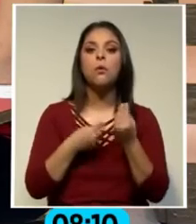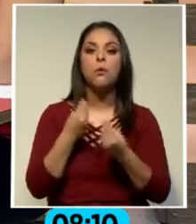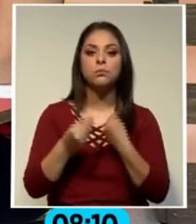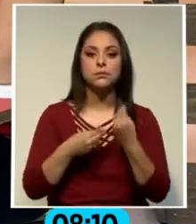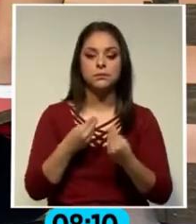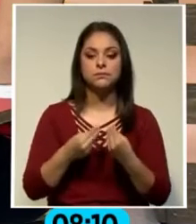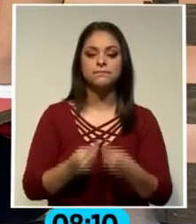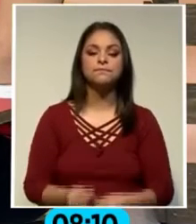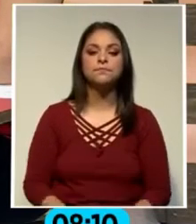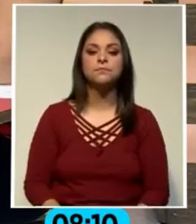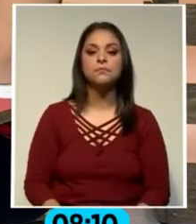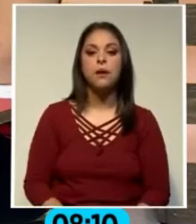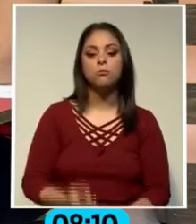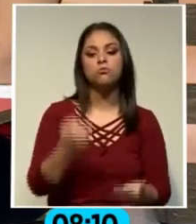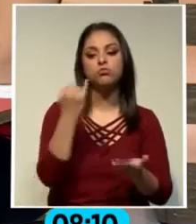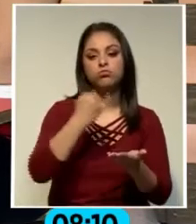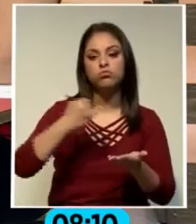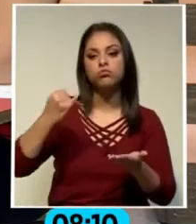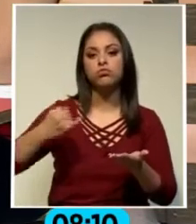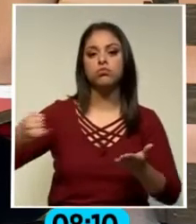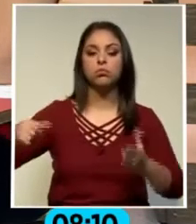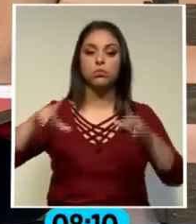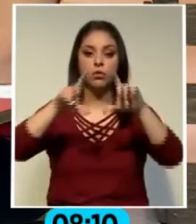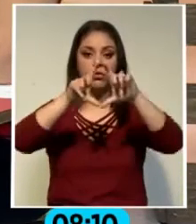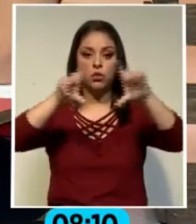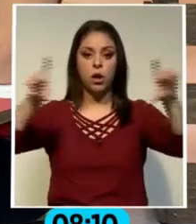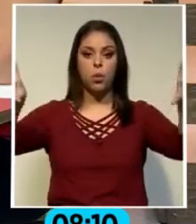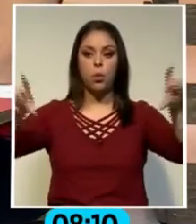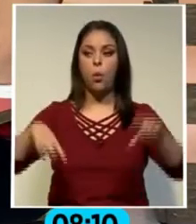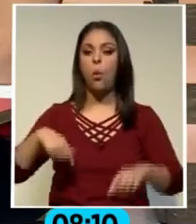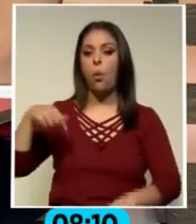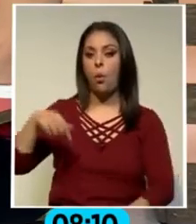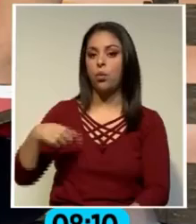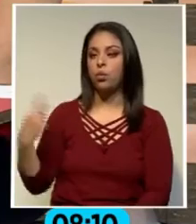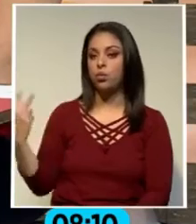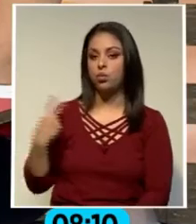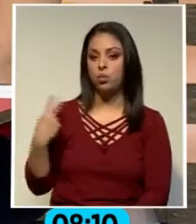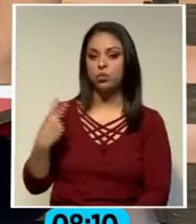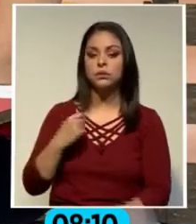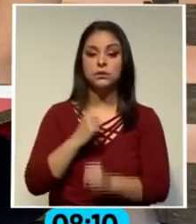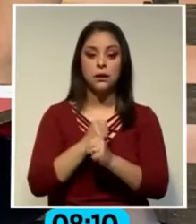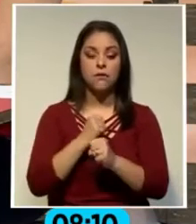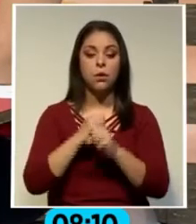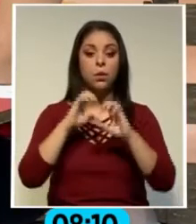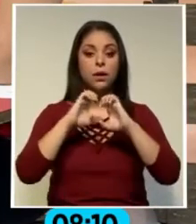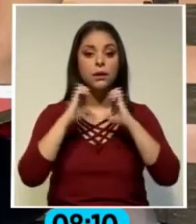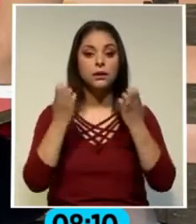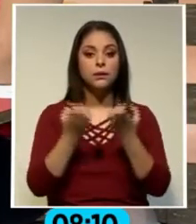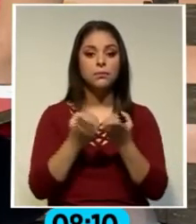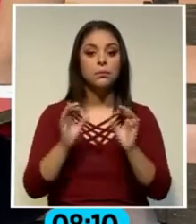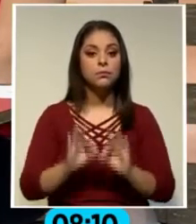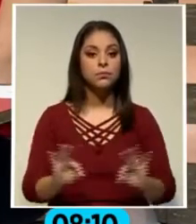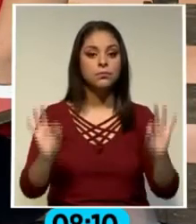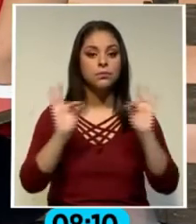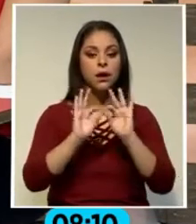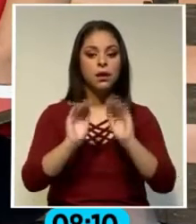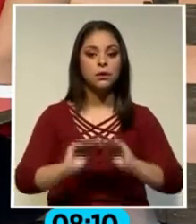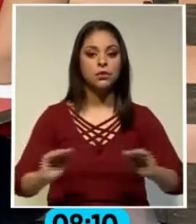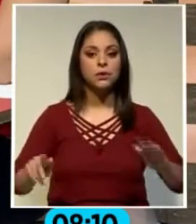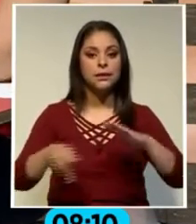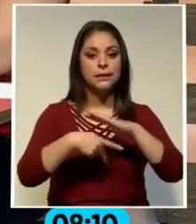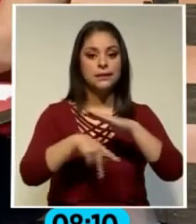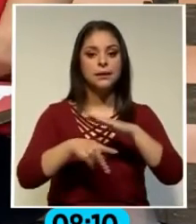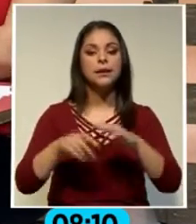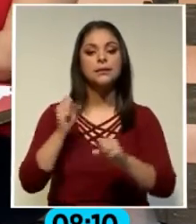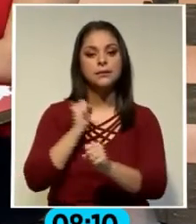rótulo. Vamos a decorarlo entre las dos. Hoy vamos a hacer trabajo en equipo. Muy bien. Que es tan importante para los niños y las niñas de preescolar,